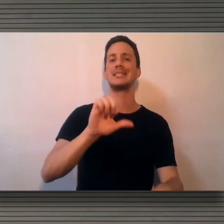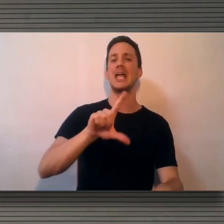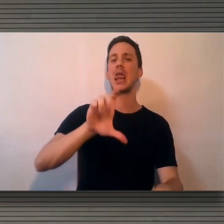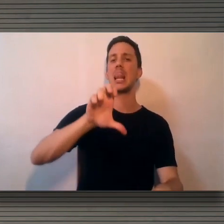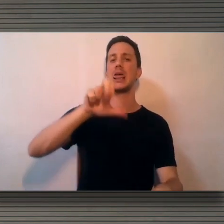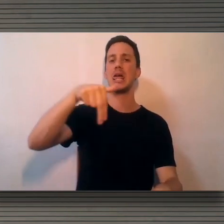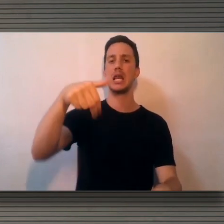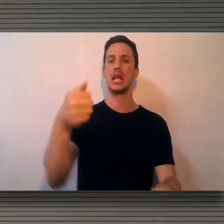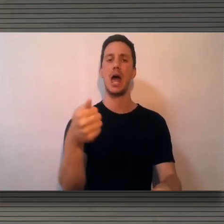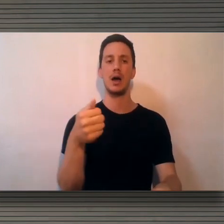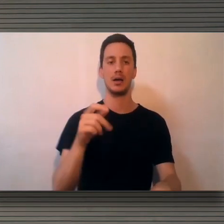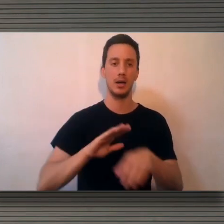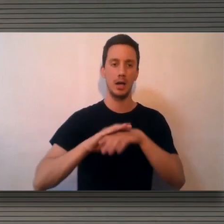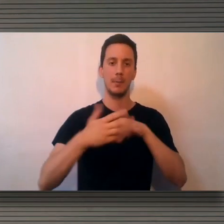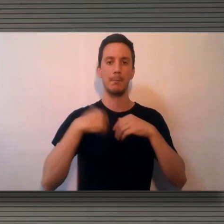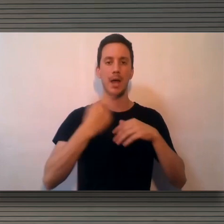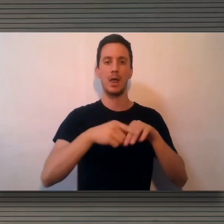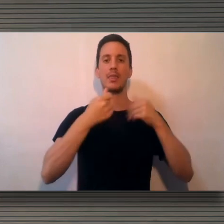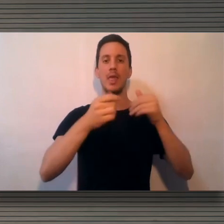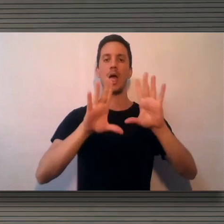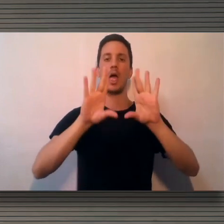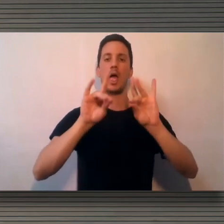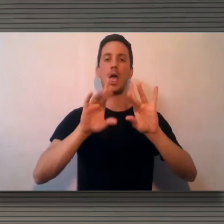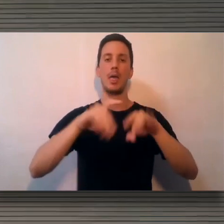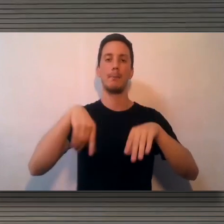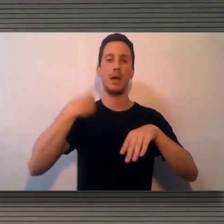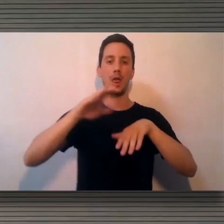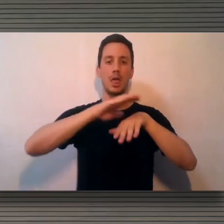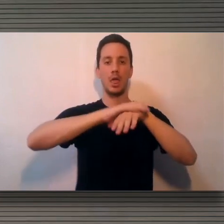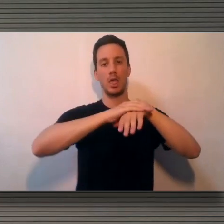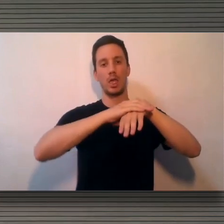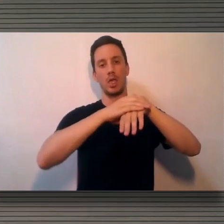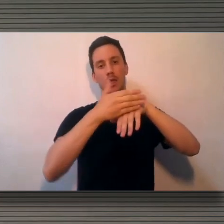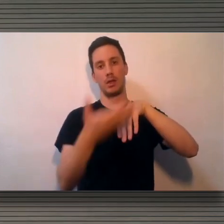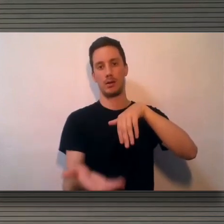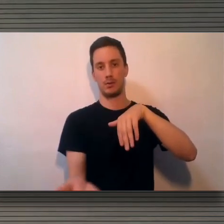así que lo arreblandezca y haga caer la costra.